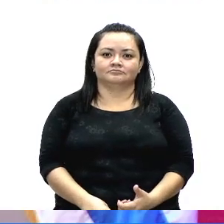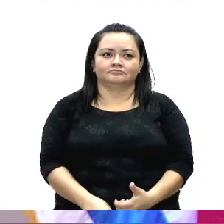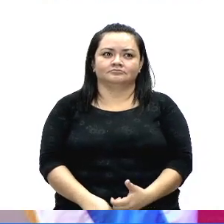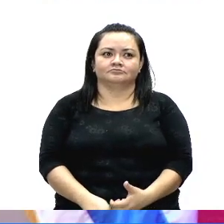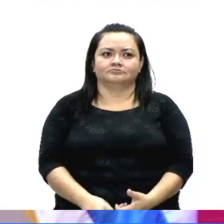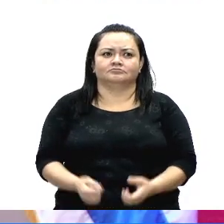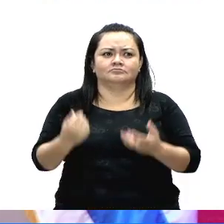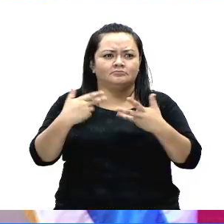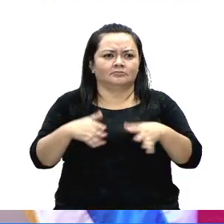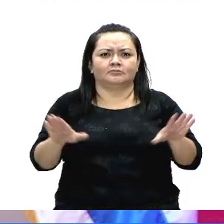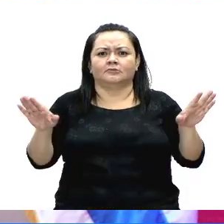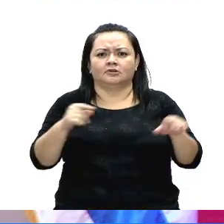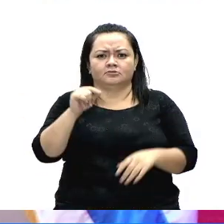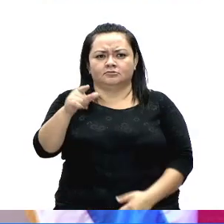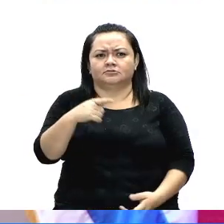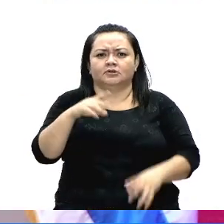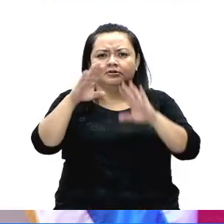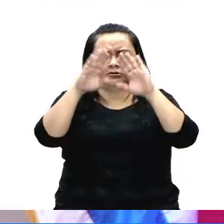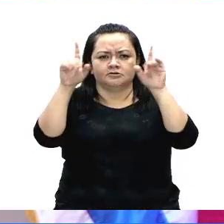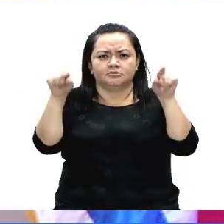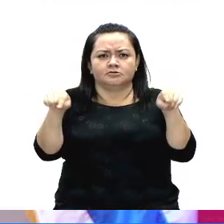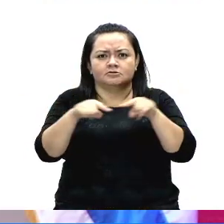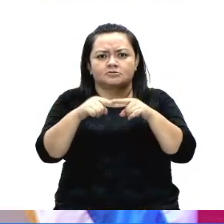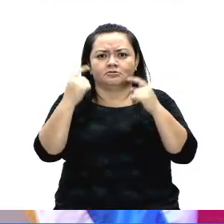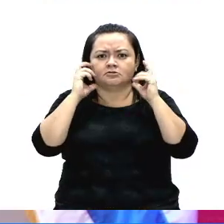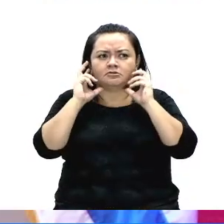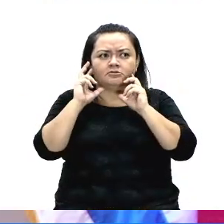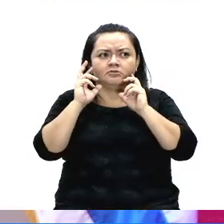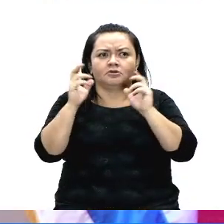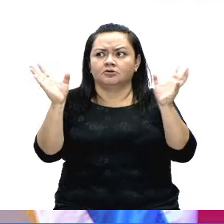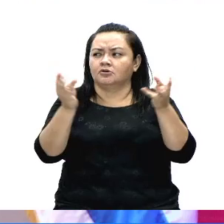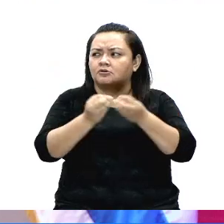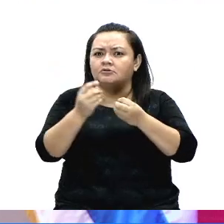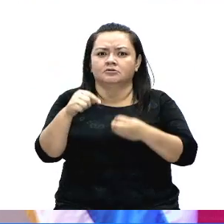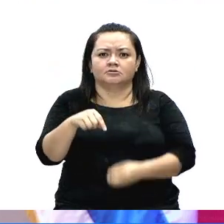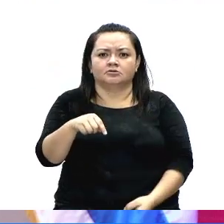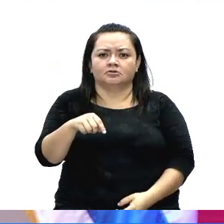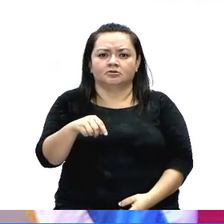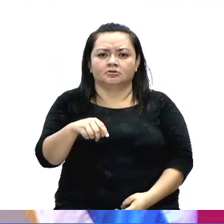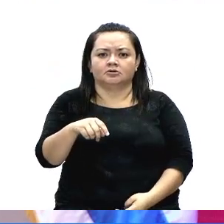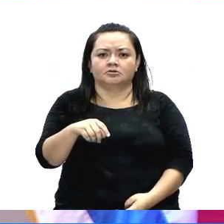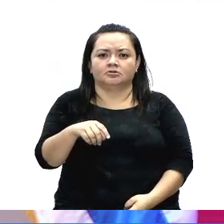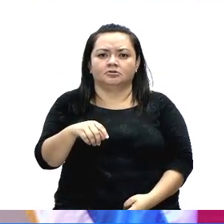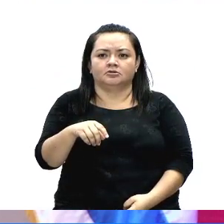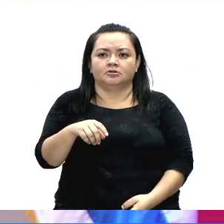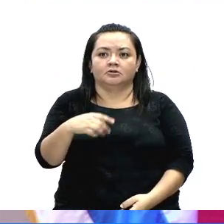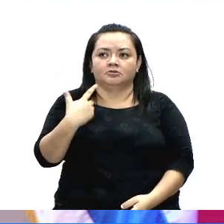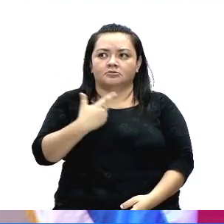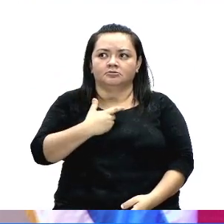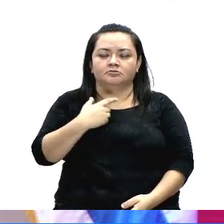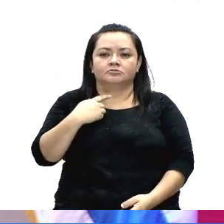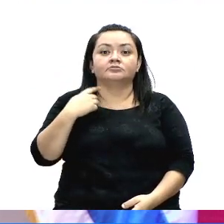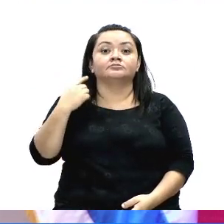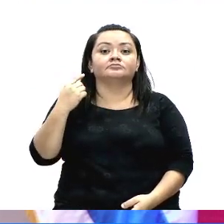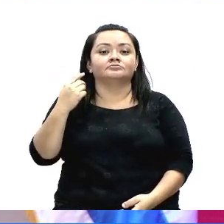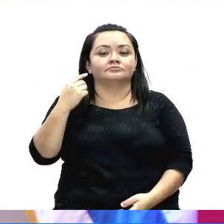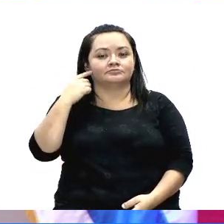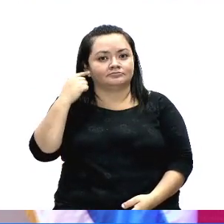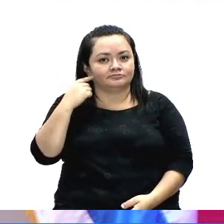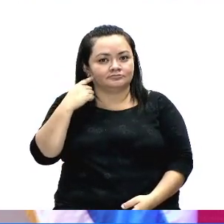fue una casualidad que usted sintoniza sé que usted nos escuchar sé que los pocos que estamos acá nos hayamos reunido